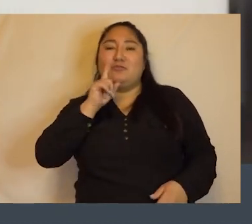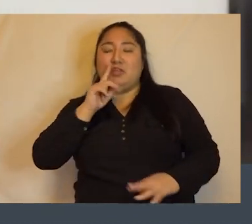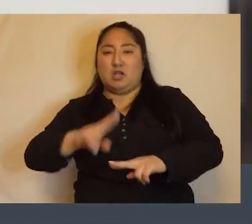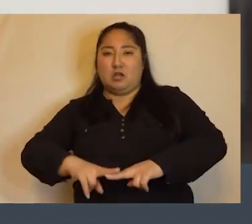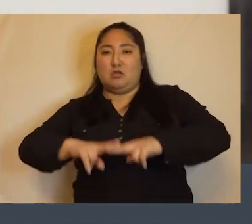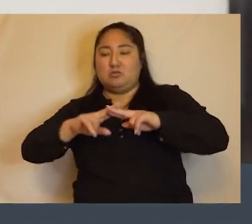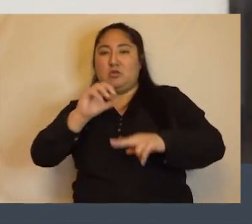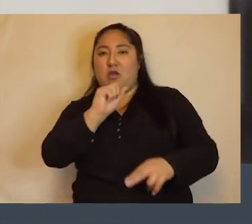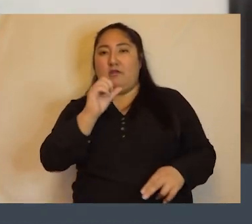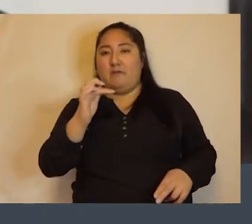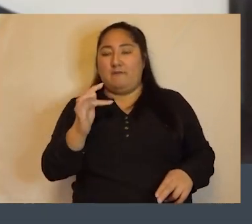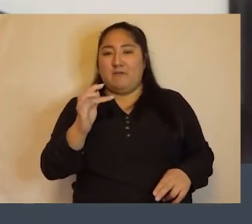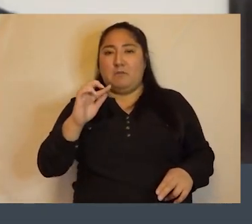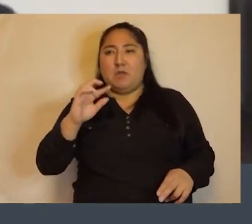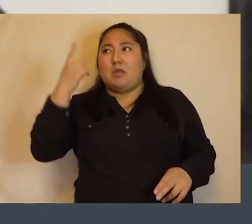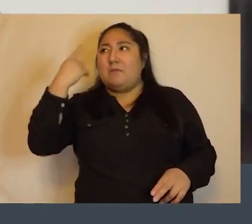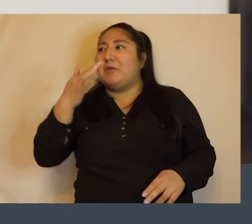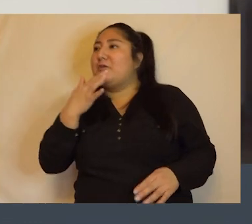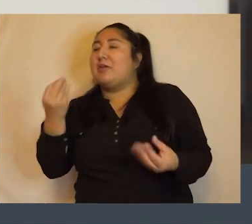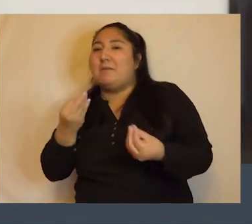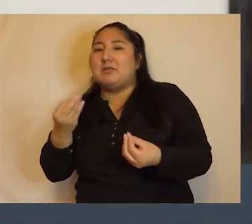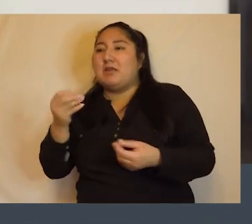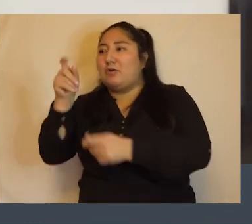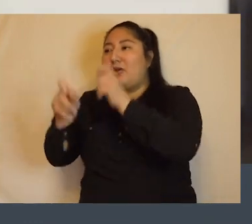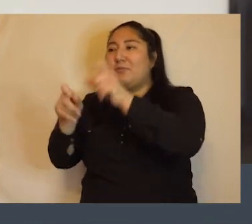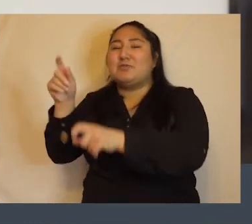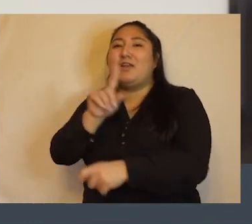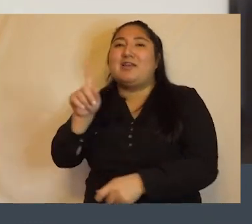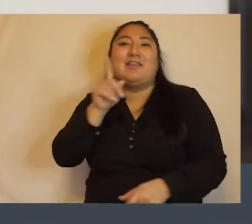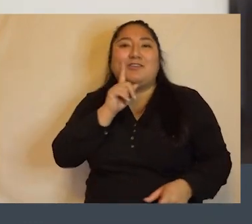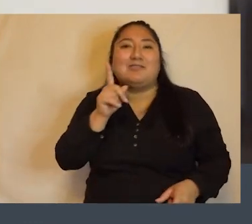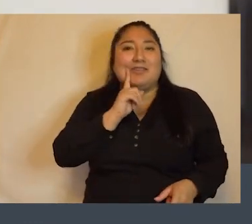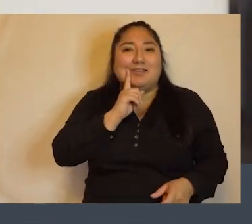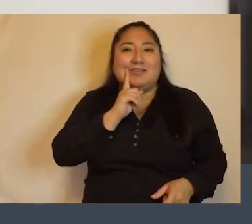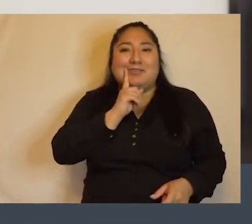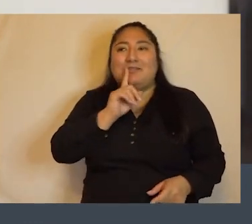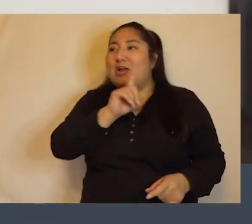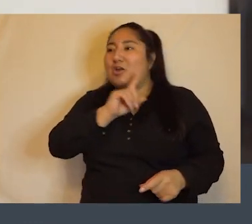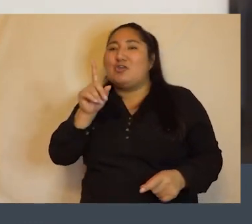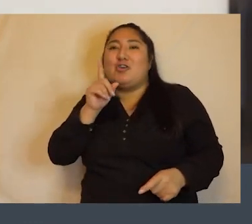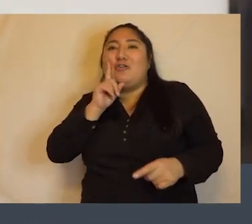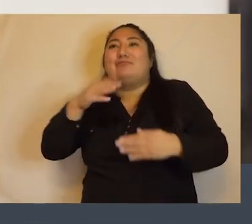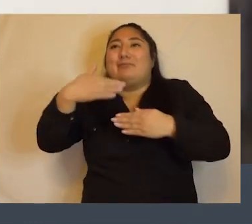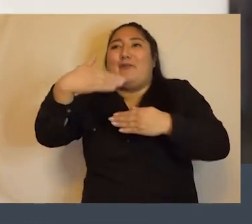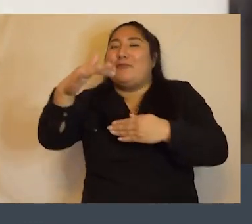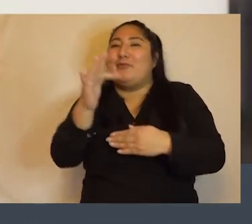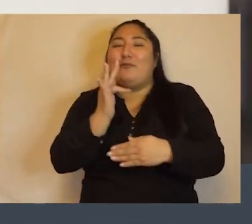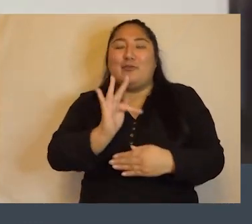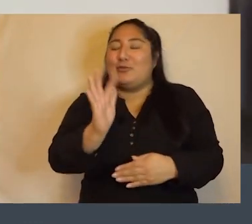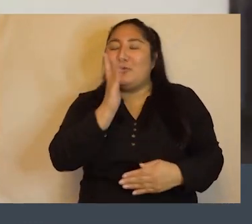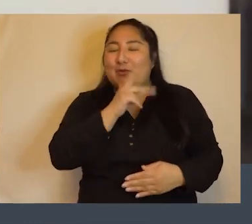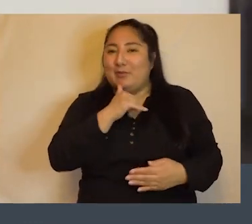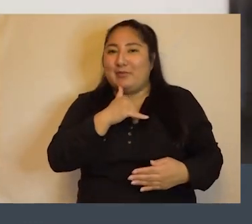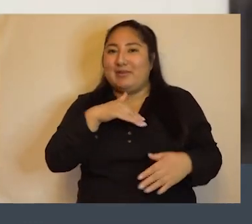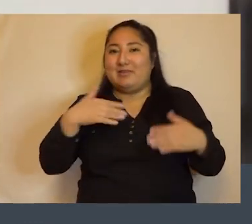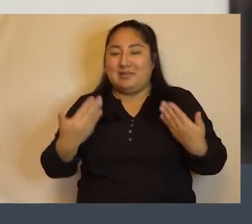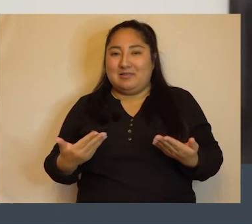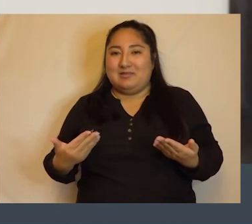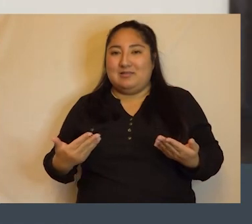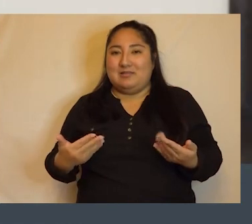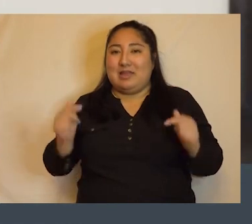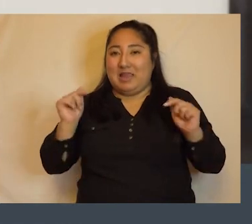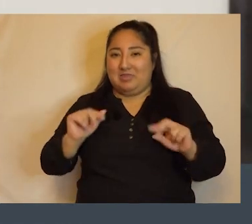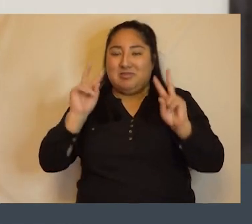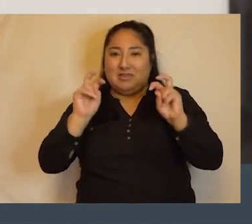momento tienen recursos en la AFP, pero ¿qué pasa con el gran porcentaje que no está teniendo, no va a tener? Y en este momento